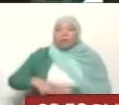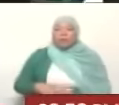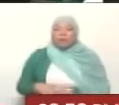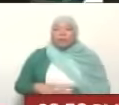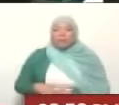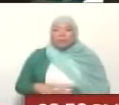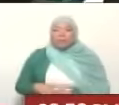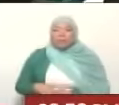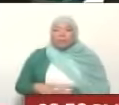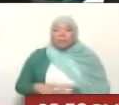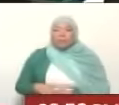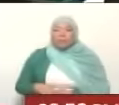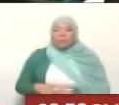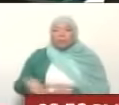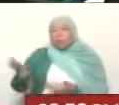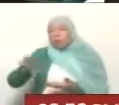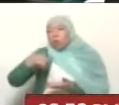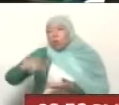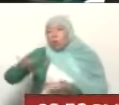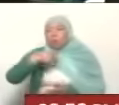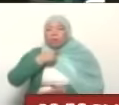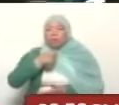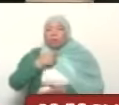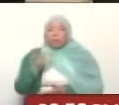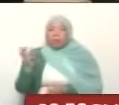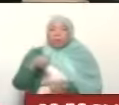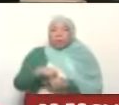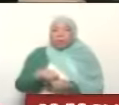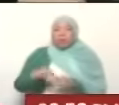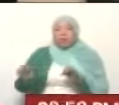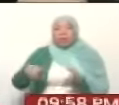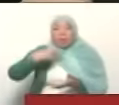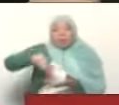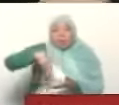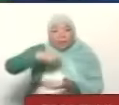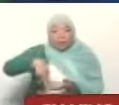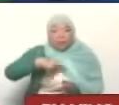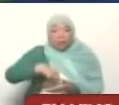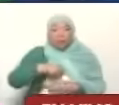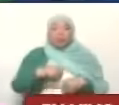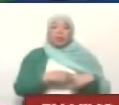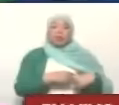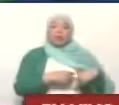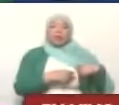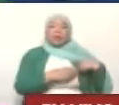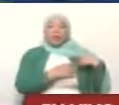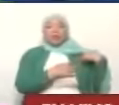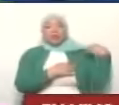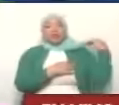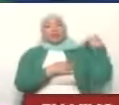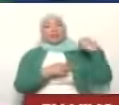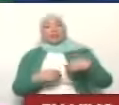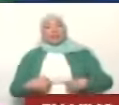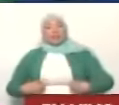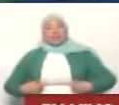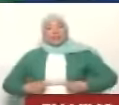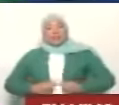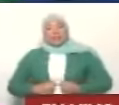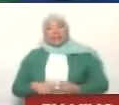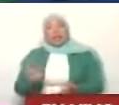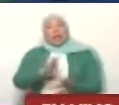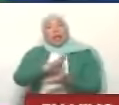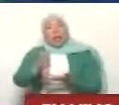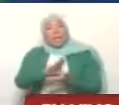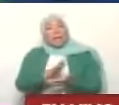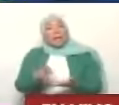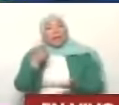coreografía. Exacto, nos dijeron que como no cantábamos, entráramos en el grupo de danza. A capela, cántenme algo aquí para ver. Mira, con la